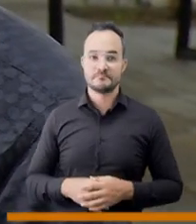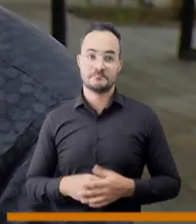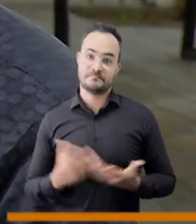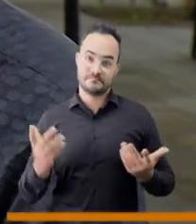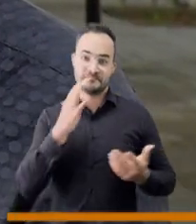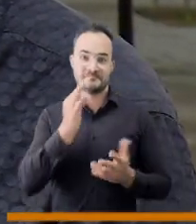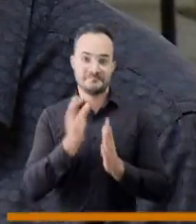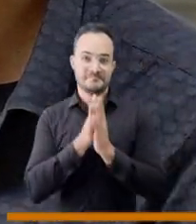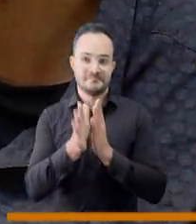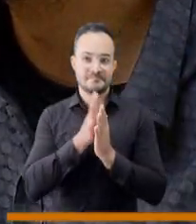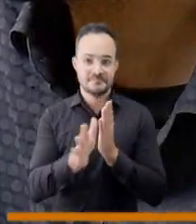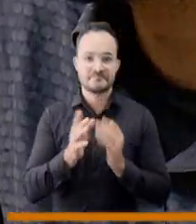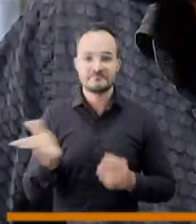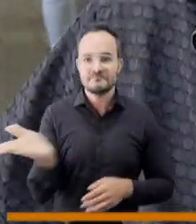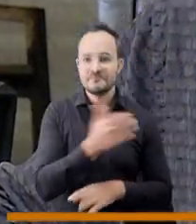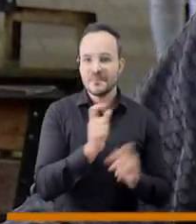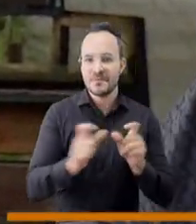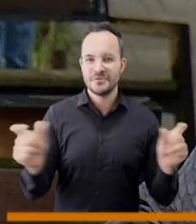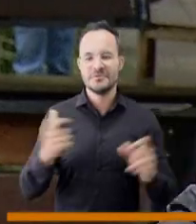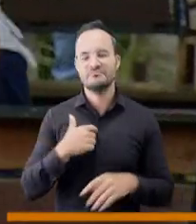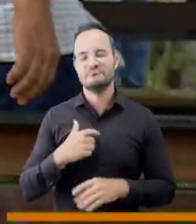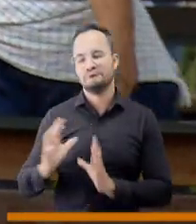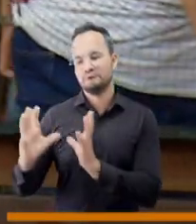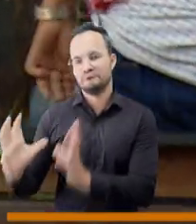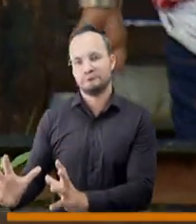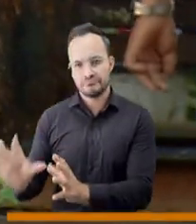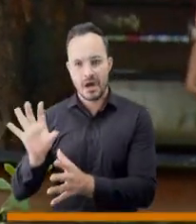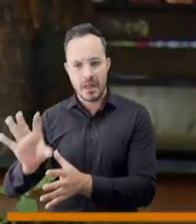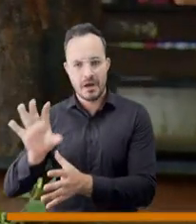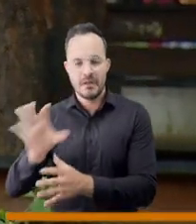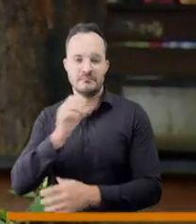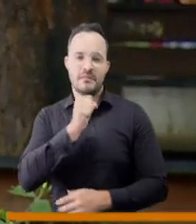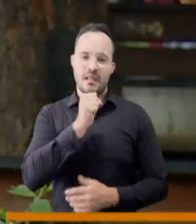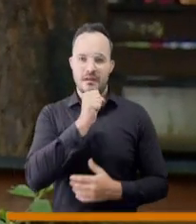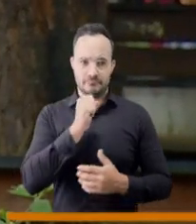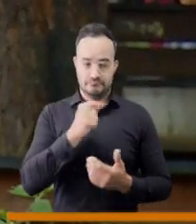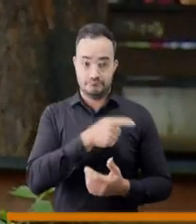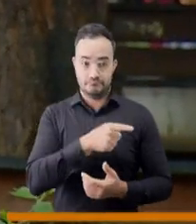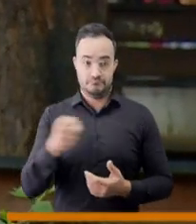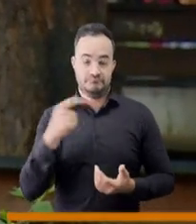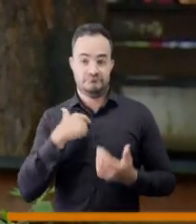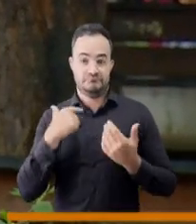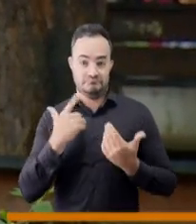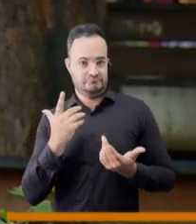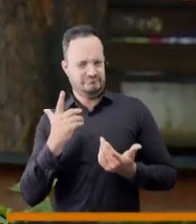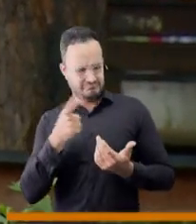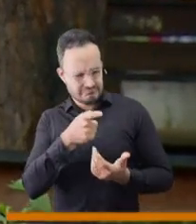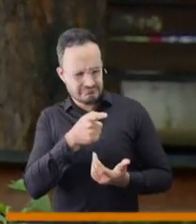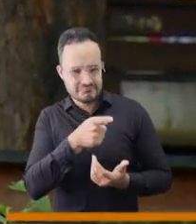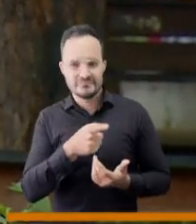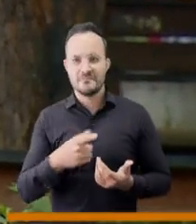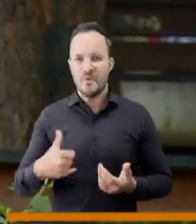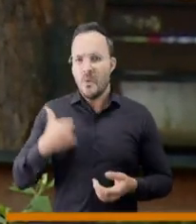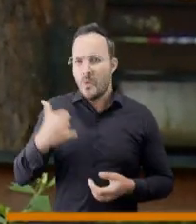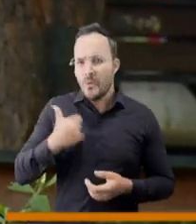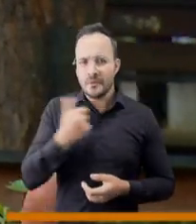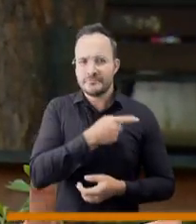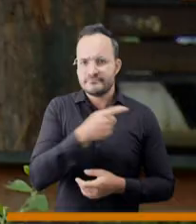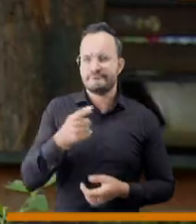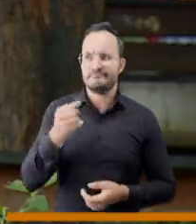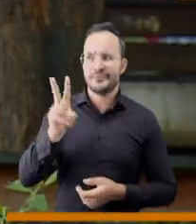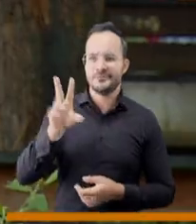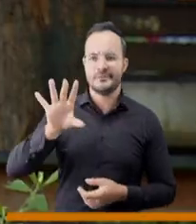Bueno, literalmente muchas personas que me han asombrado, jóvenes de, estoy hablando de